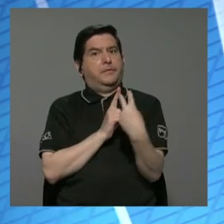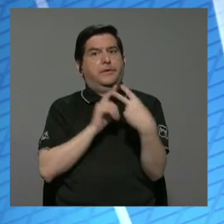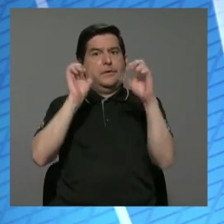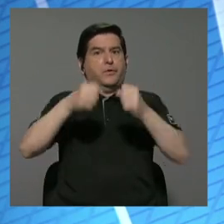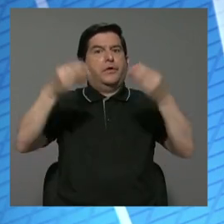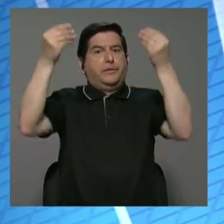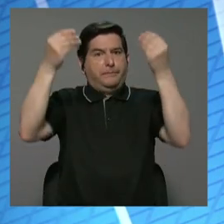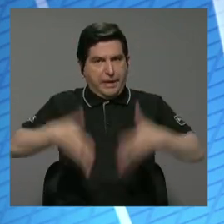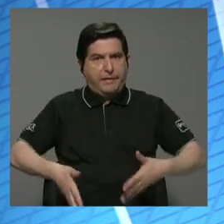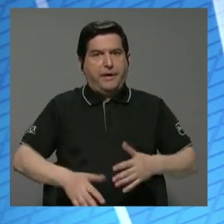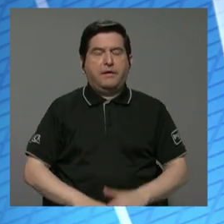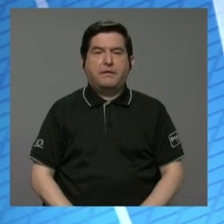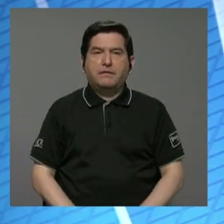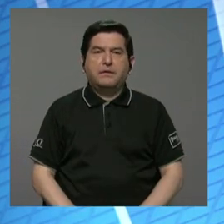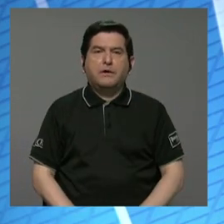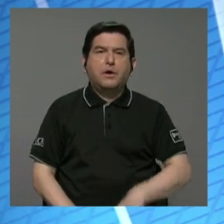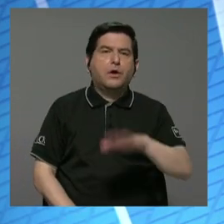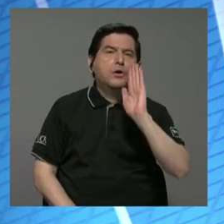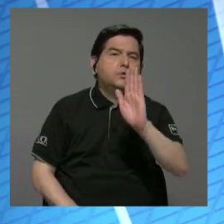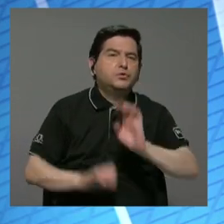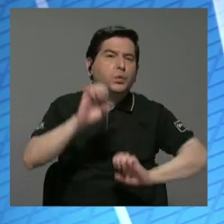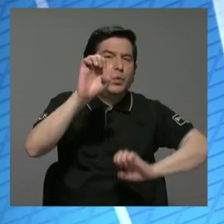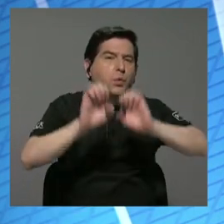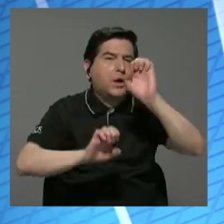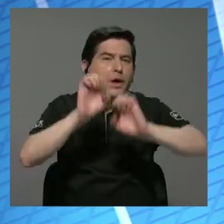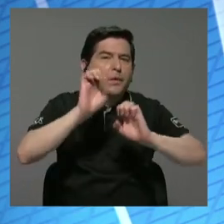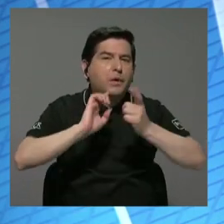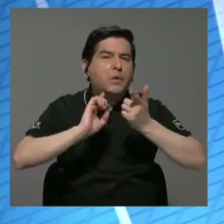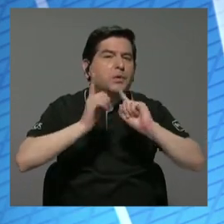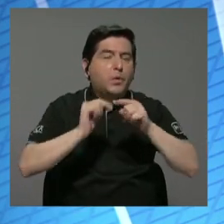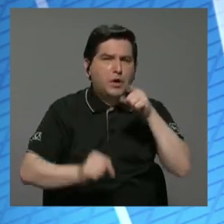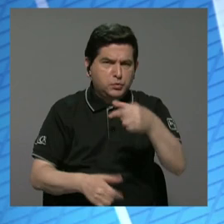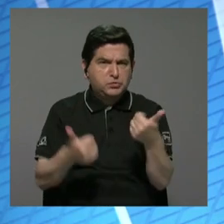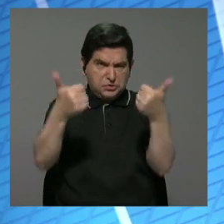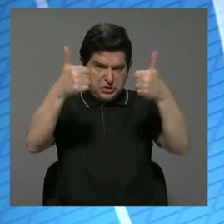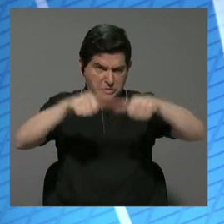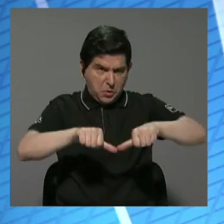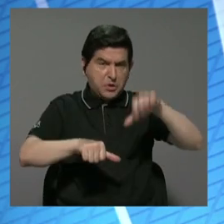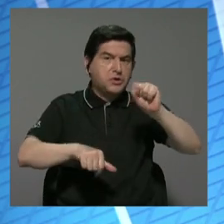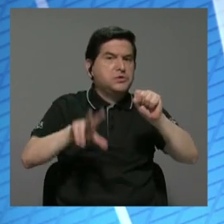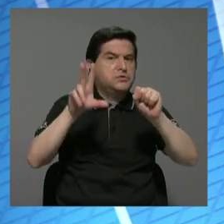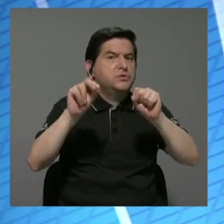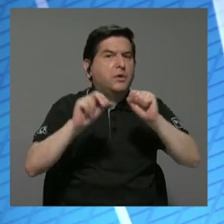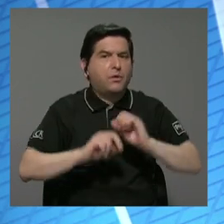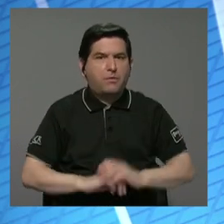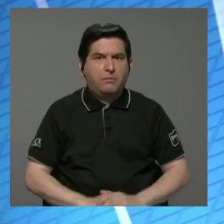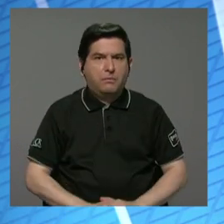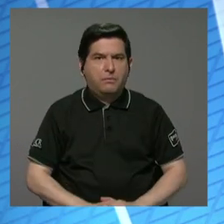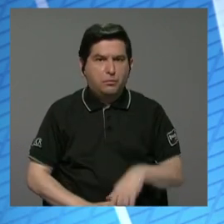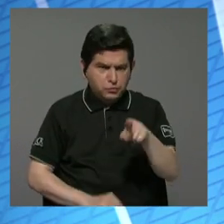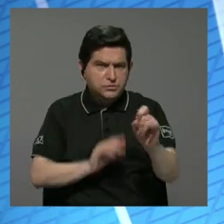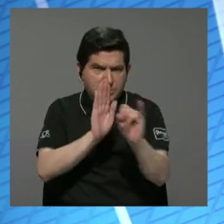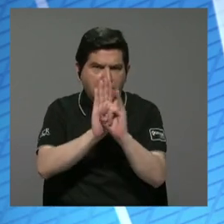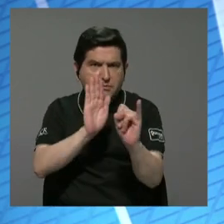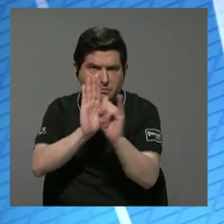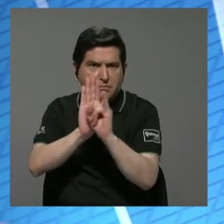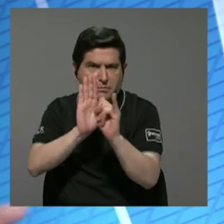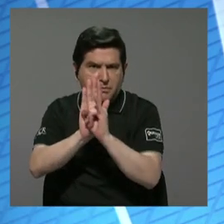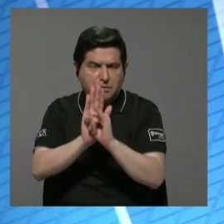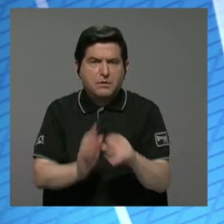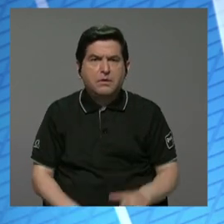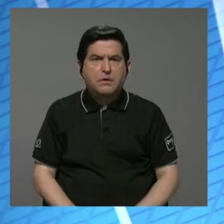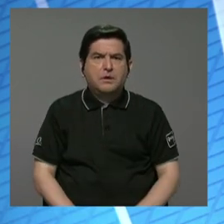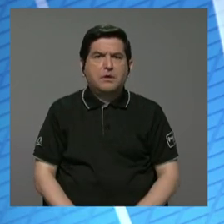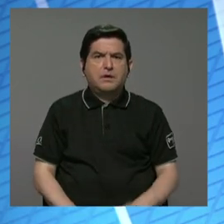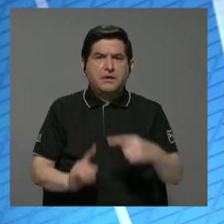podemos perder. ¿Cuál sería, digamos, tu valoración en ese sentido? ¿Coincidís, no coincidís? ¿Has identificado como desde el